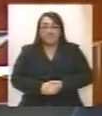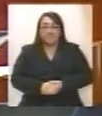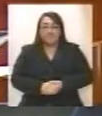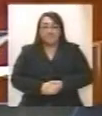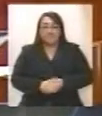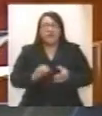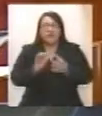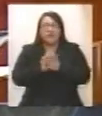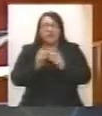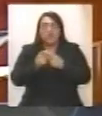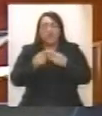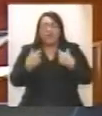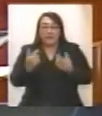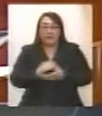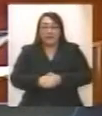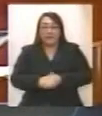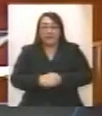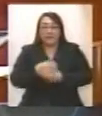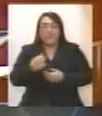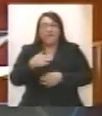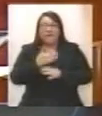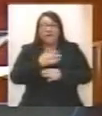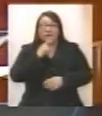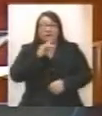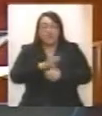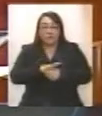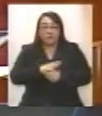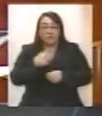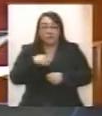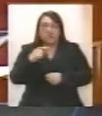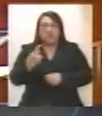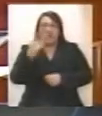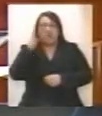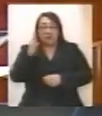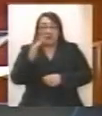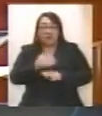Colegas congresistas, como ha sido el compromiso de nuestro primer